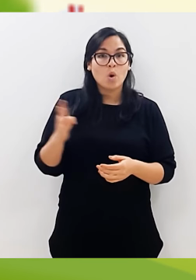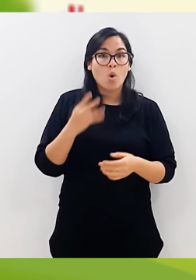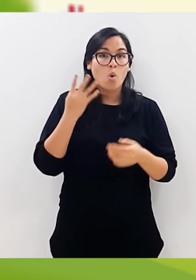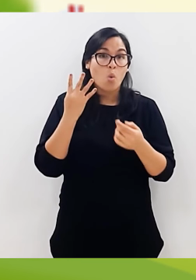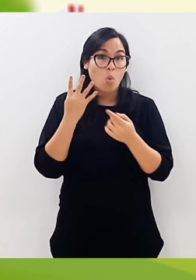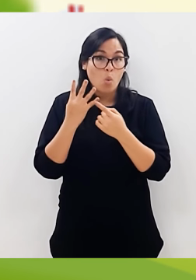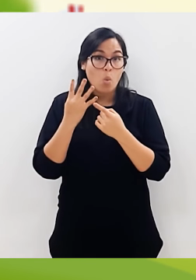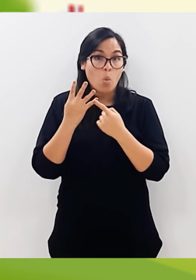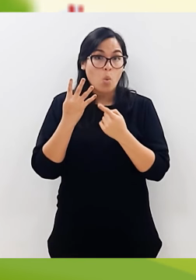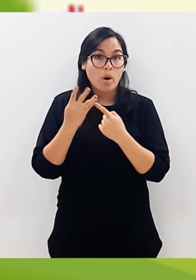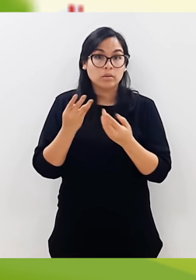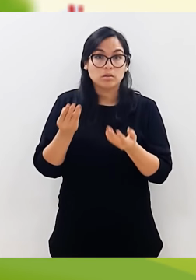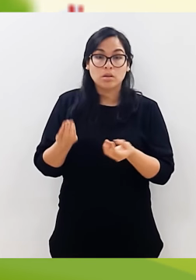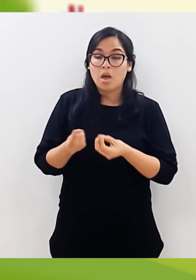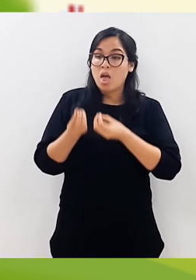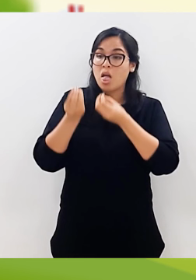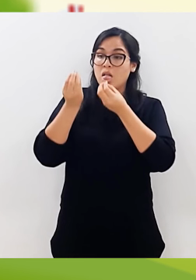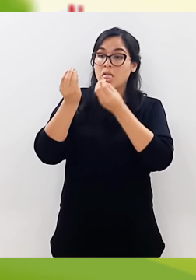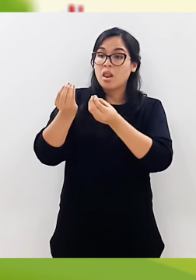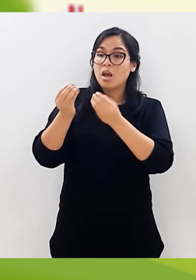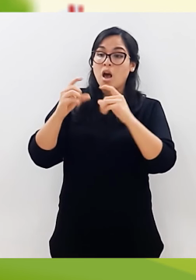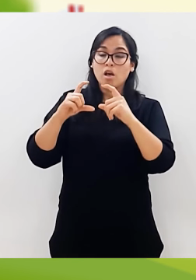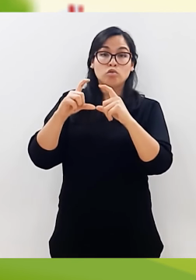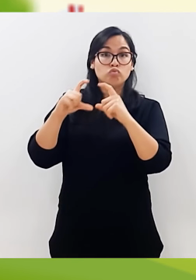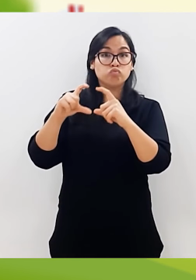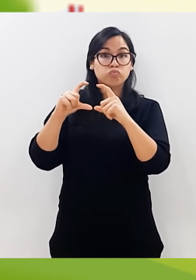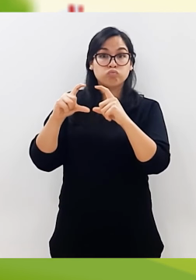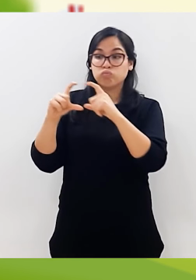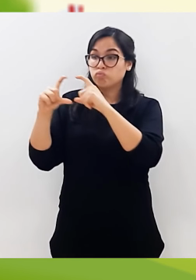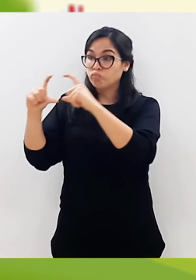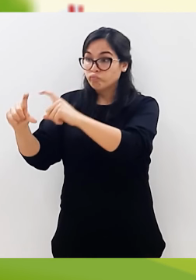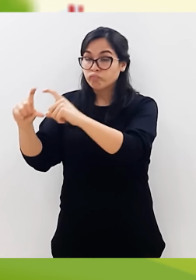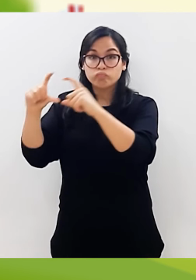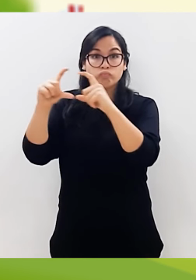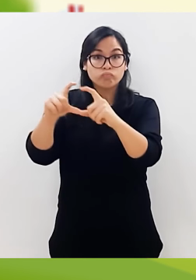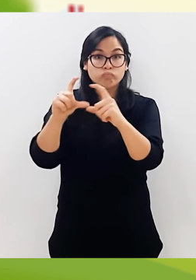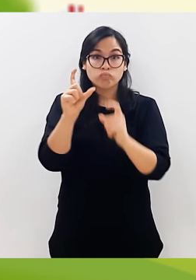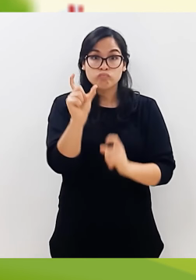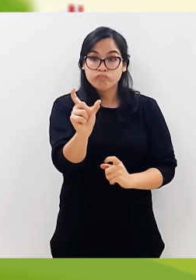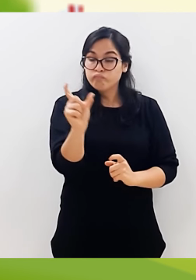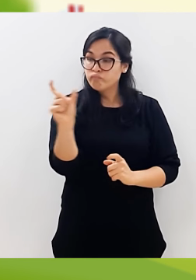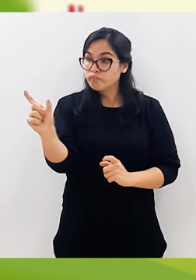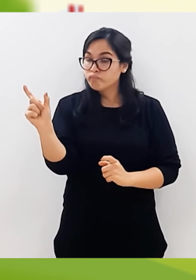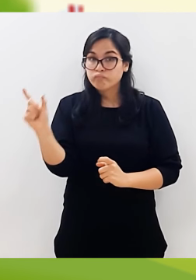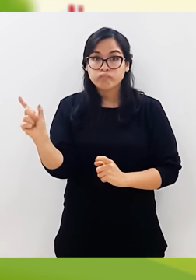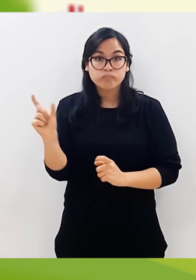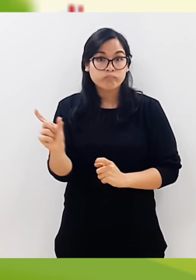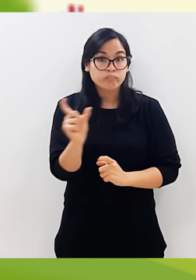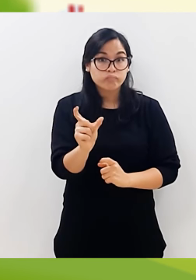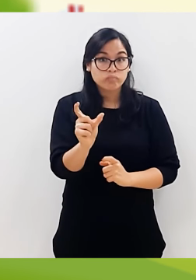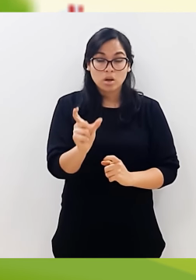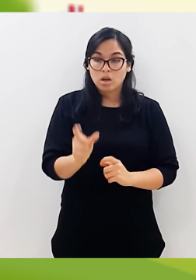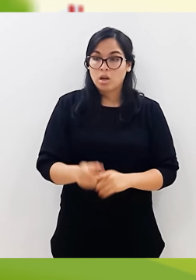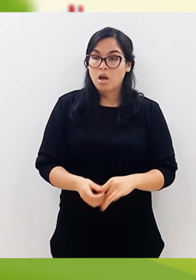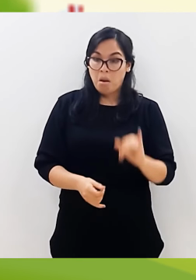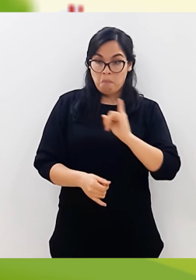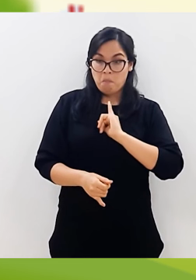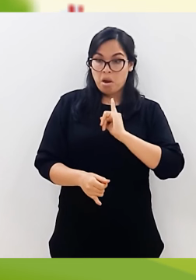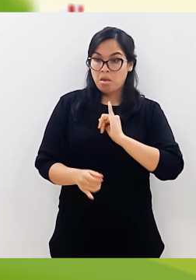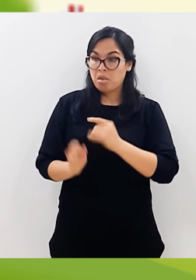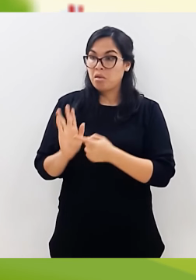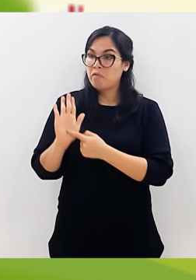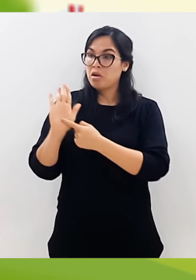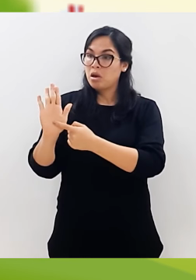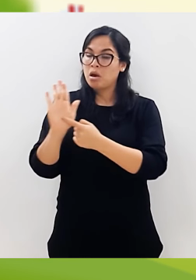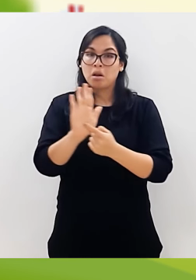capacitar a los miembros del equipo comunitario de protección de niñas, niños y